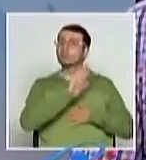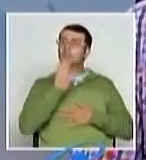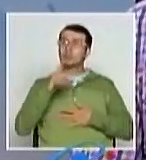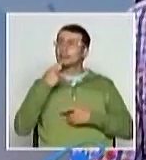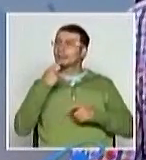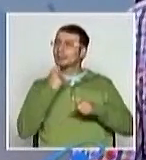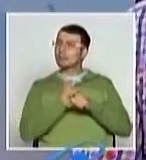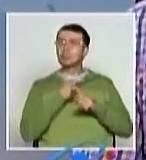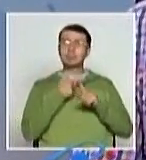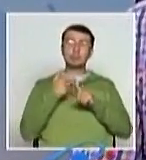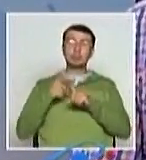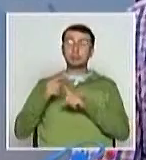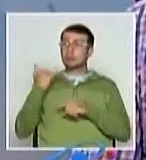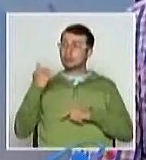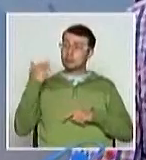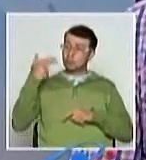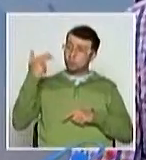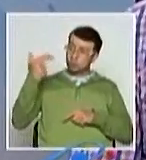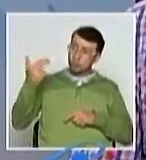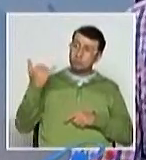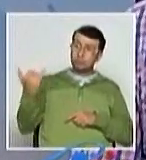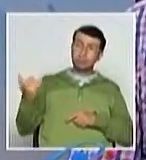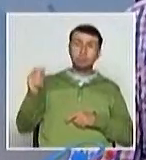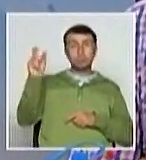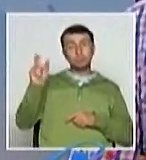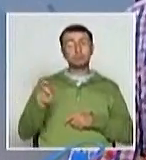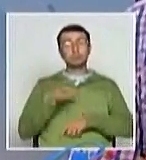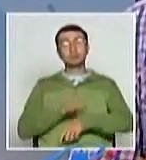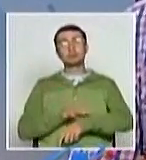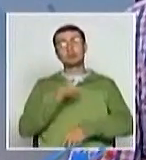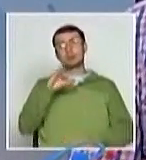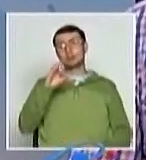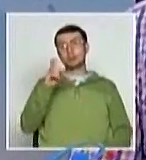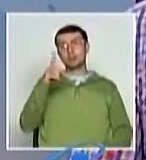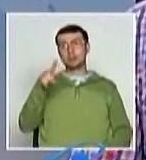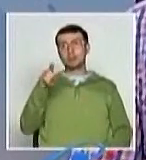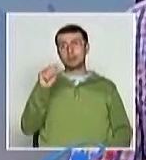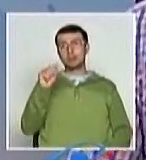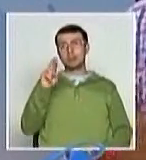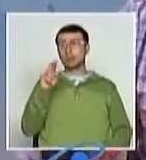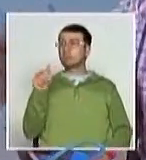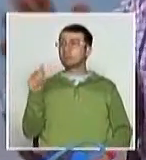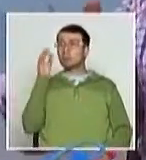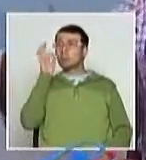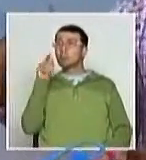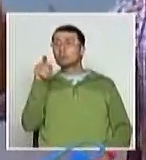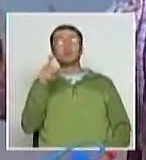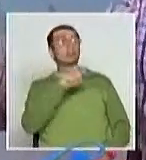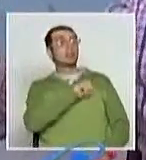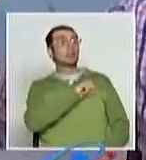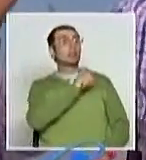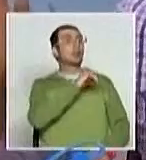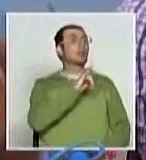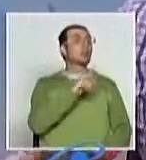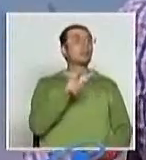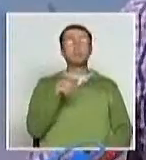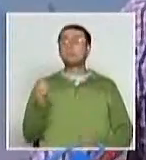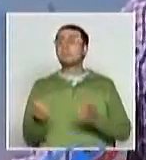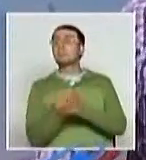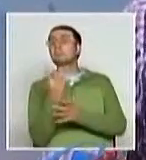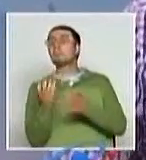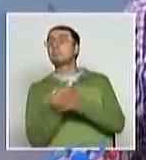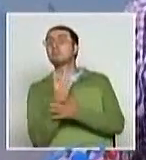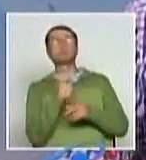historias clínicas que como dice El drct César puede ser la paciente que está en Cali en pasto en cualquier parte de